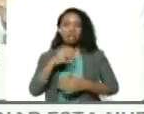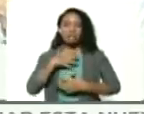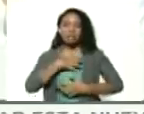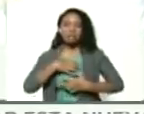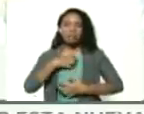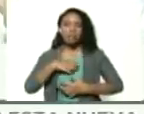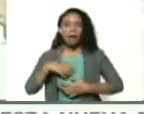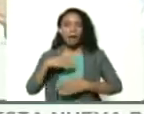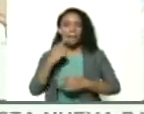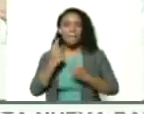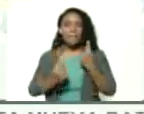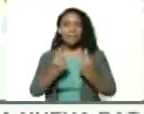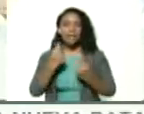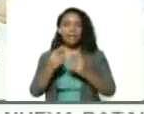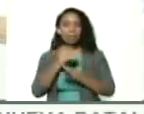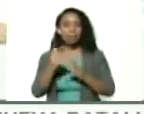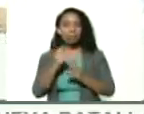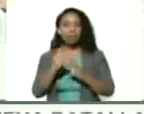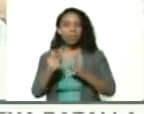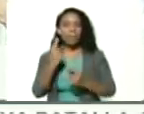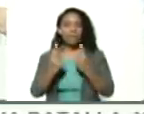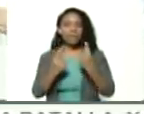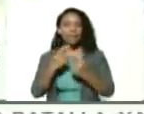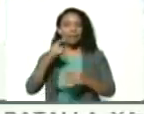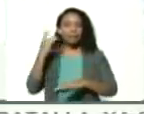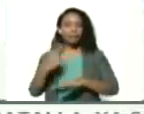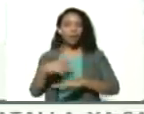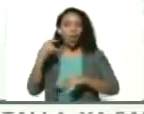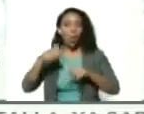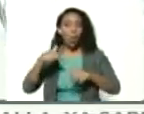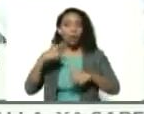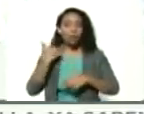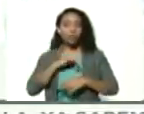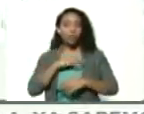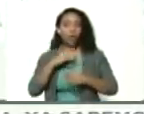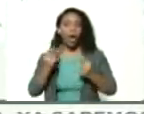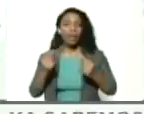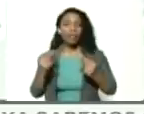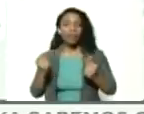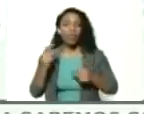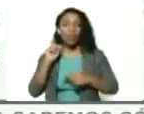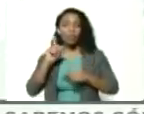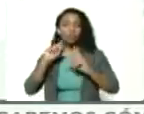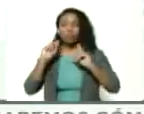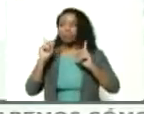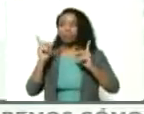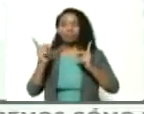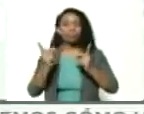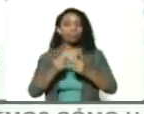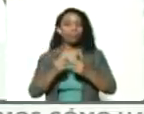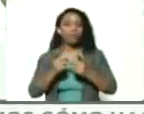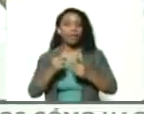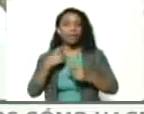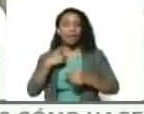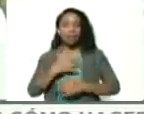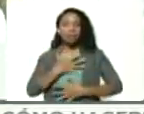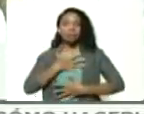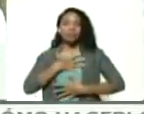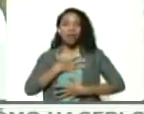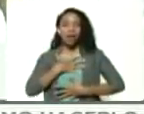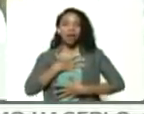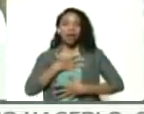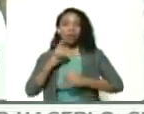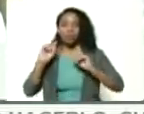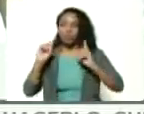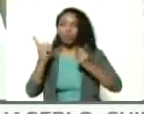pacientes moderados y para pacientes graves. Hoy estamos activando aquí un área de triaje respiratorio, un área